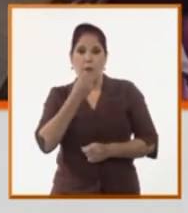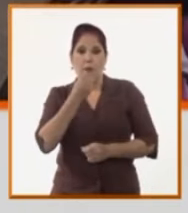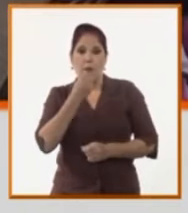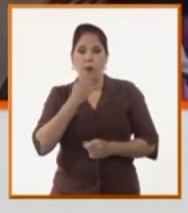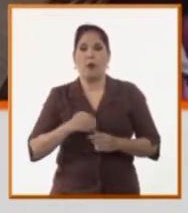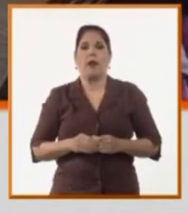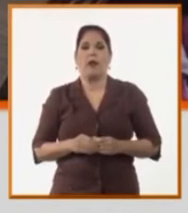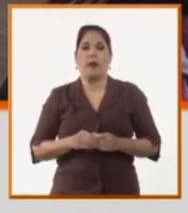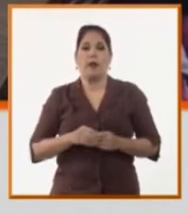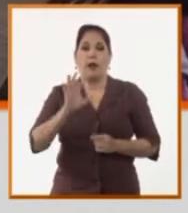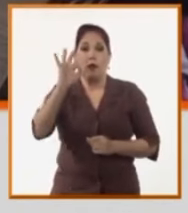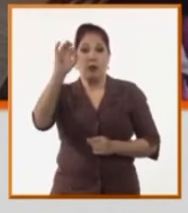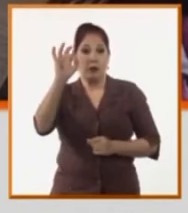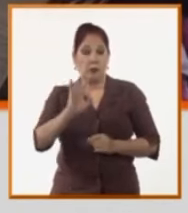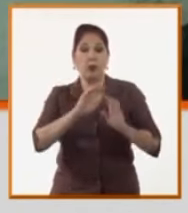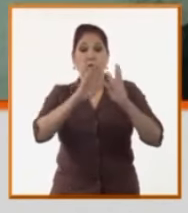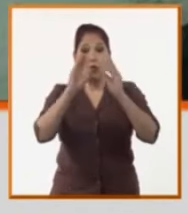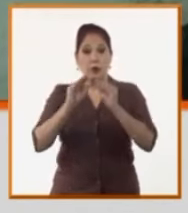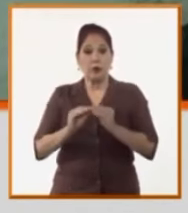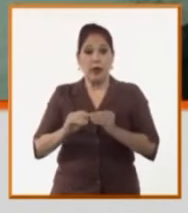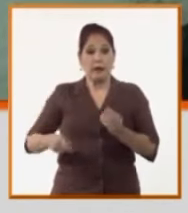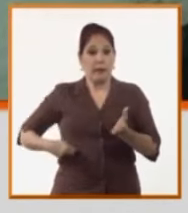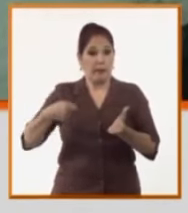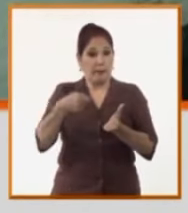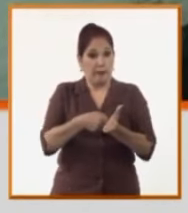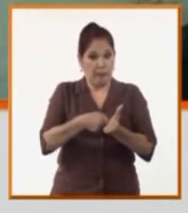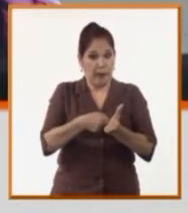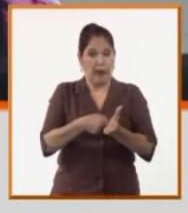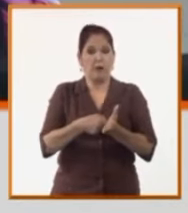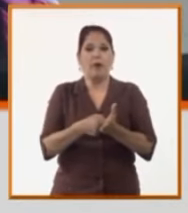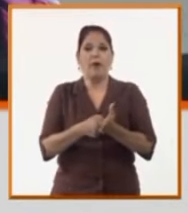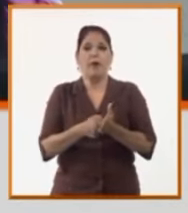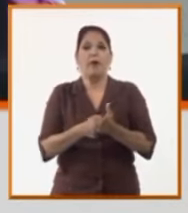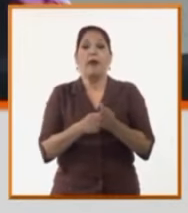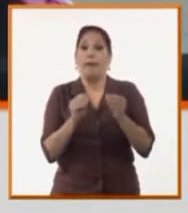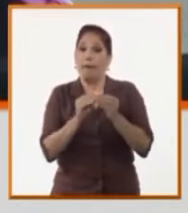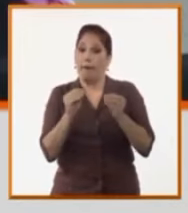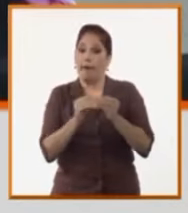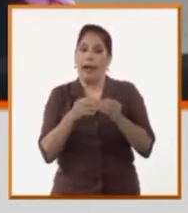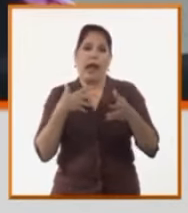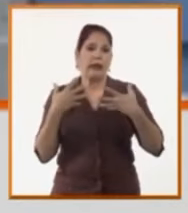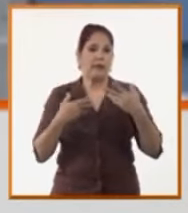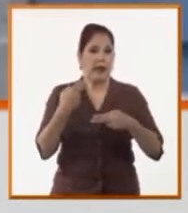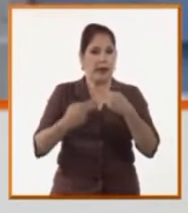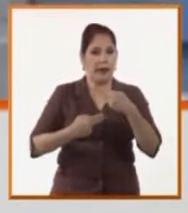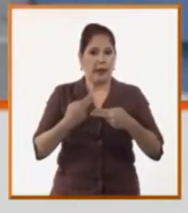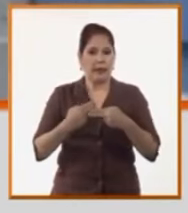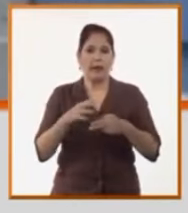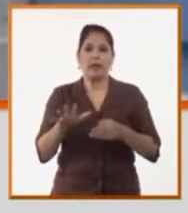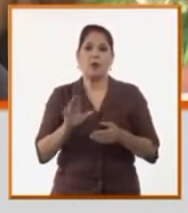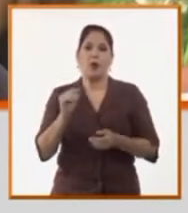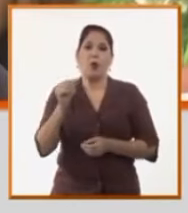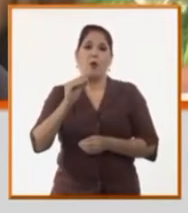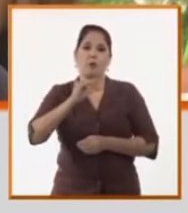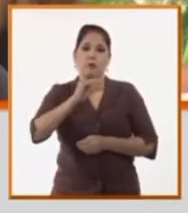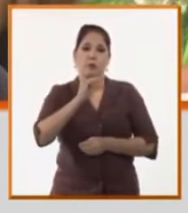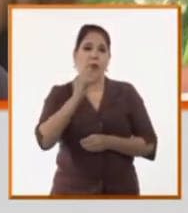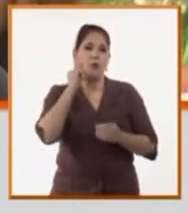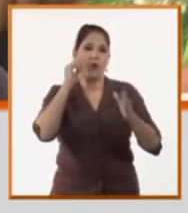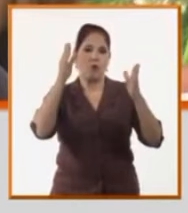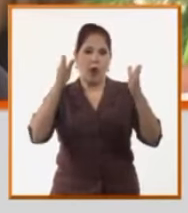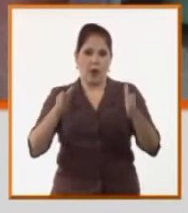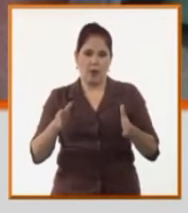80% el total de tributos pagados relacionados con la actividad y todas las retenciones que se hicieron durante el año